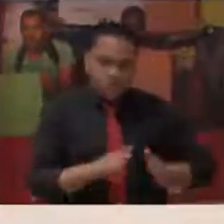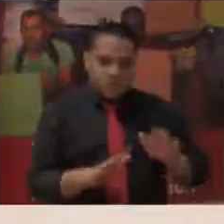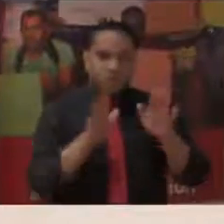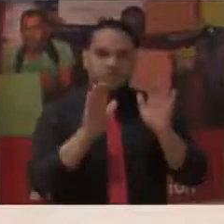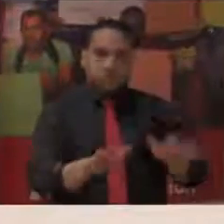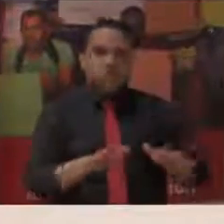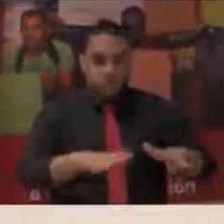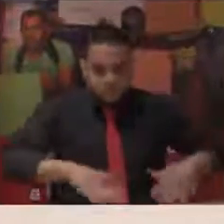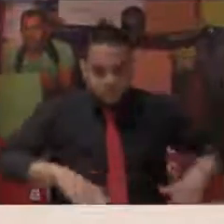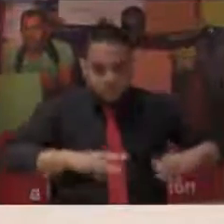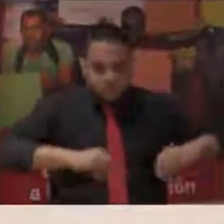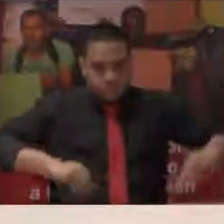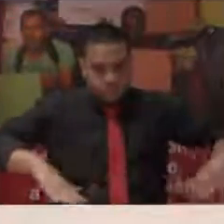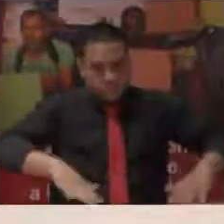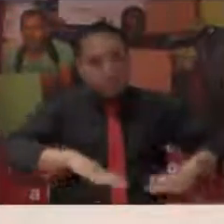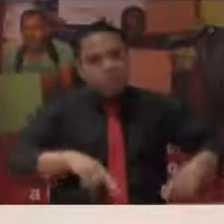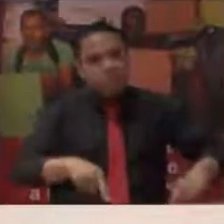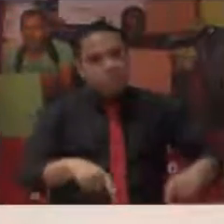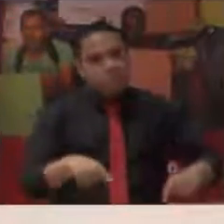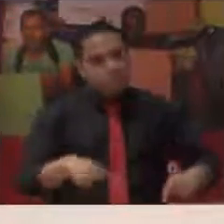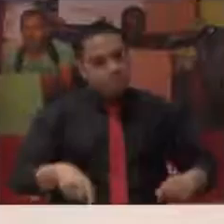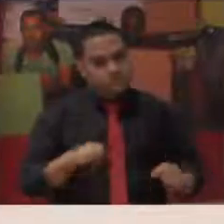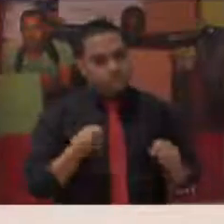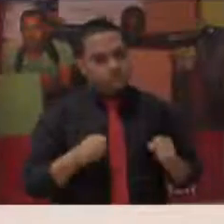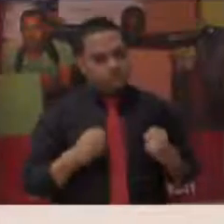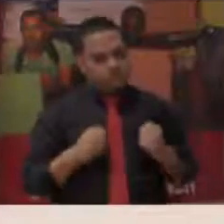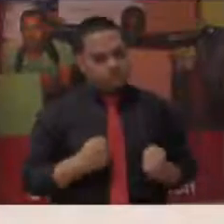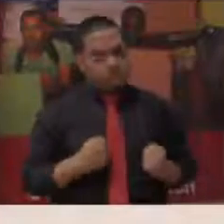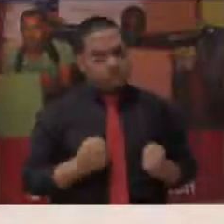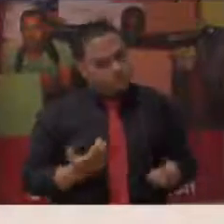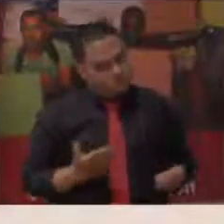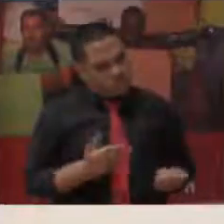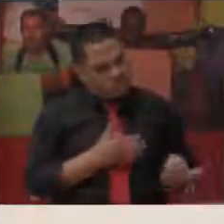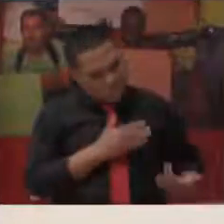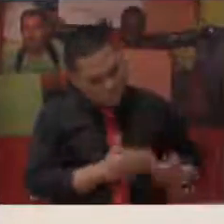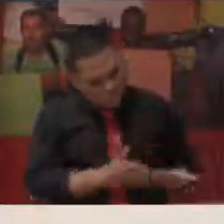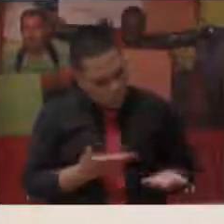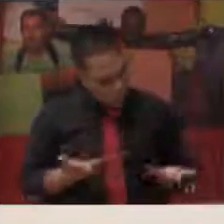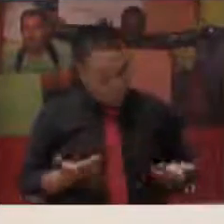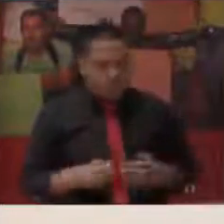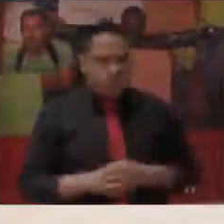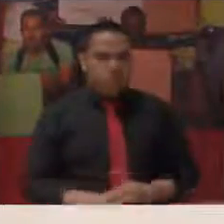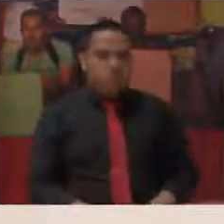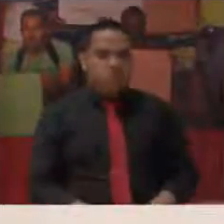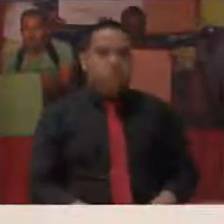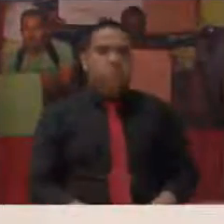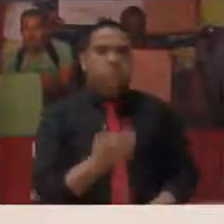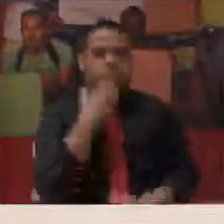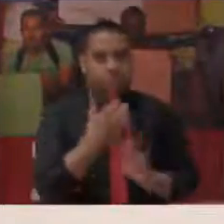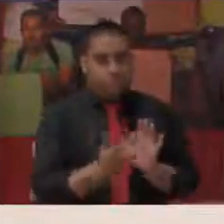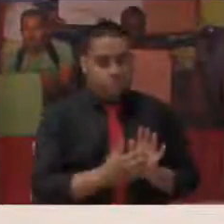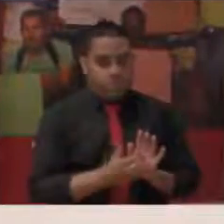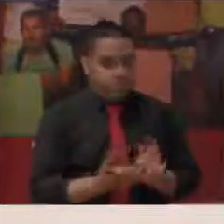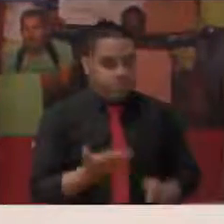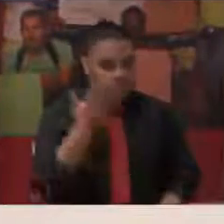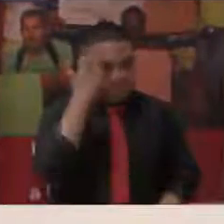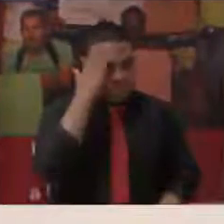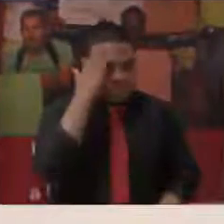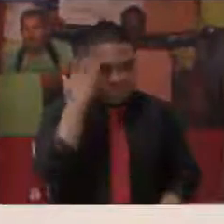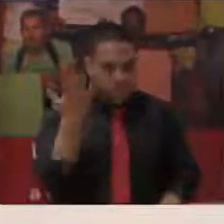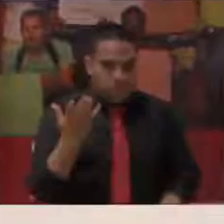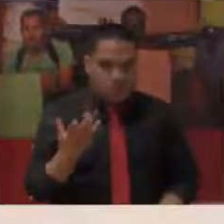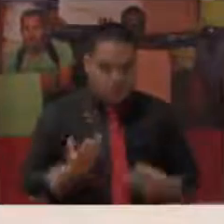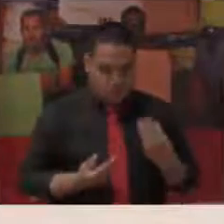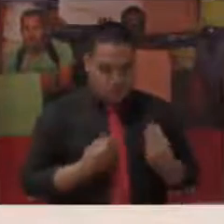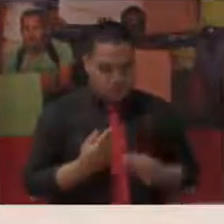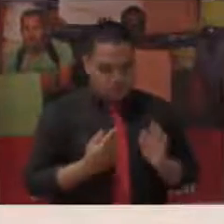territorio, porque eso es lo que hace sostenible finalmente el proceso de reintegración. Miren, la reintegración tiene que ser transitoria. Nosotros